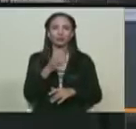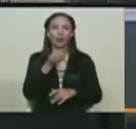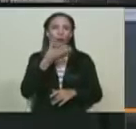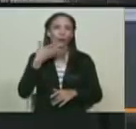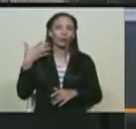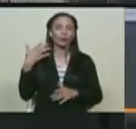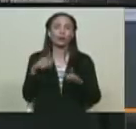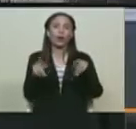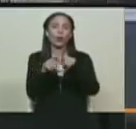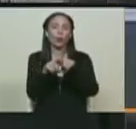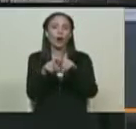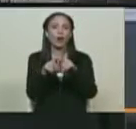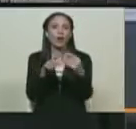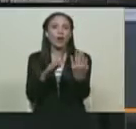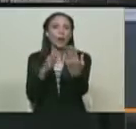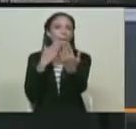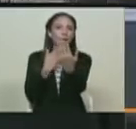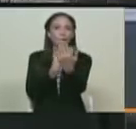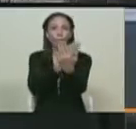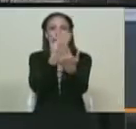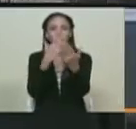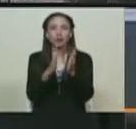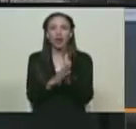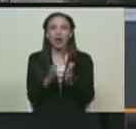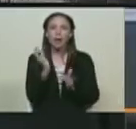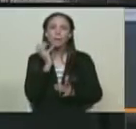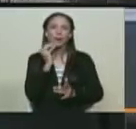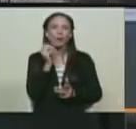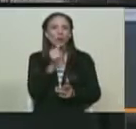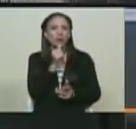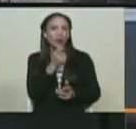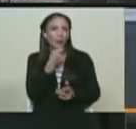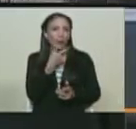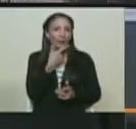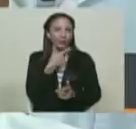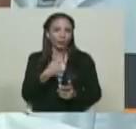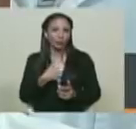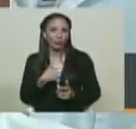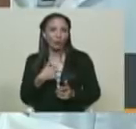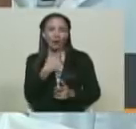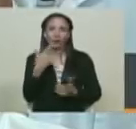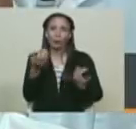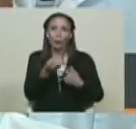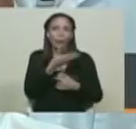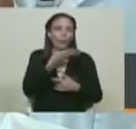espejito. Espejito, espejito, ¿quién es el más bonito?